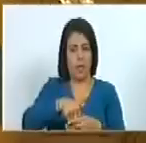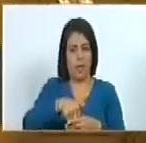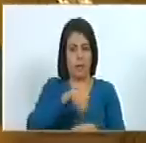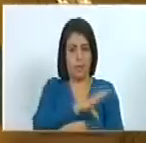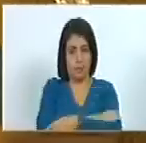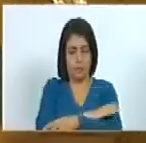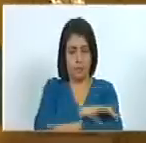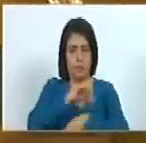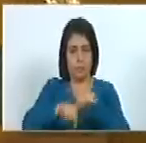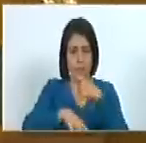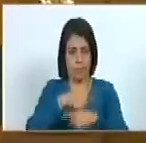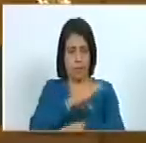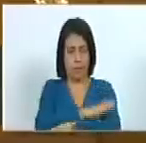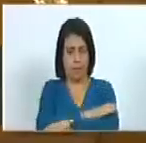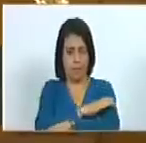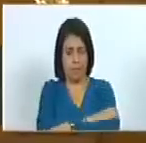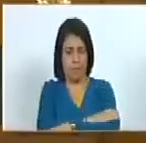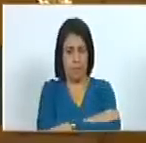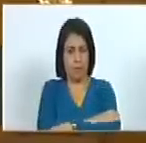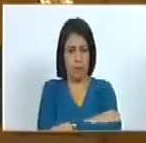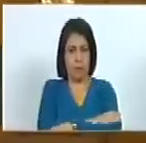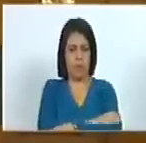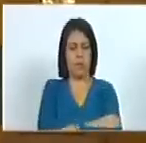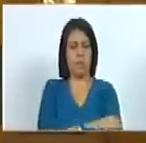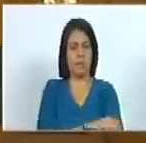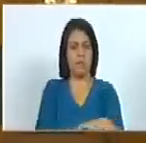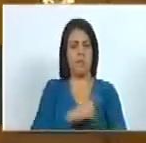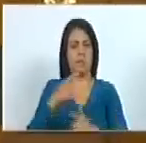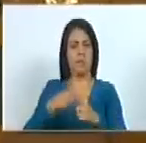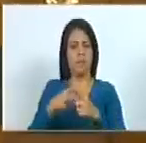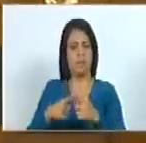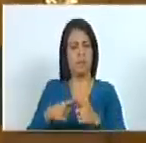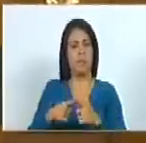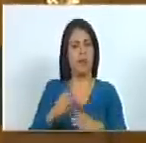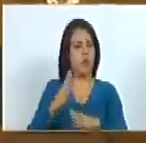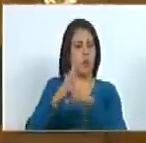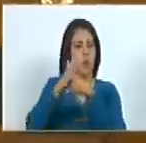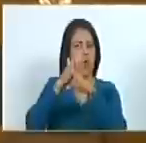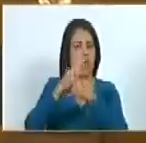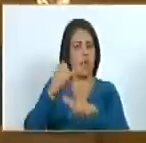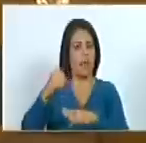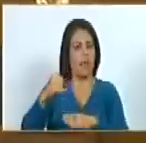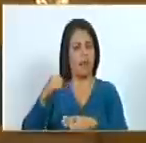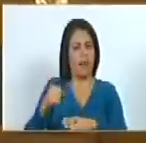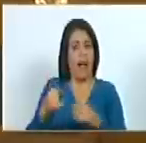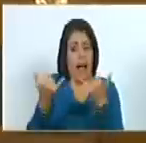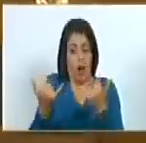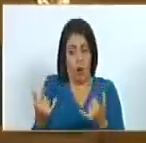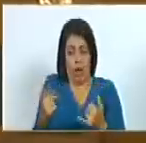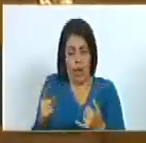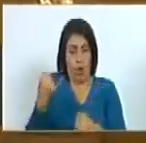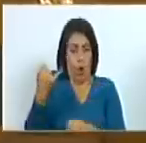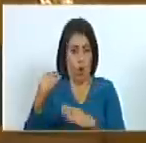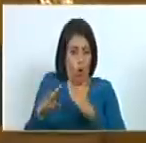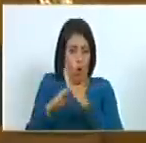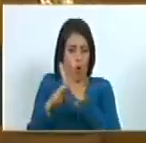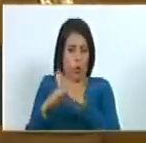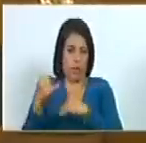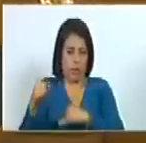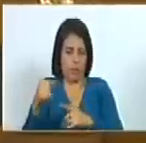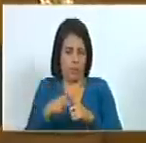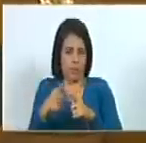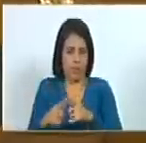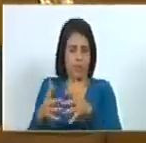de fuerzas de la derecha y fuerzas de la ultraizquierda que ahora se dan abrazos con el